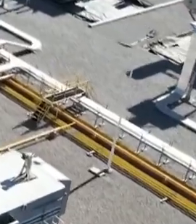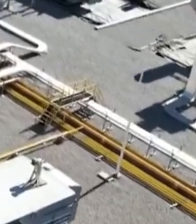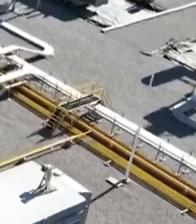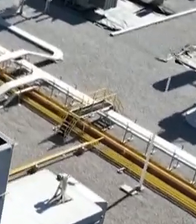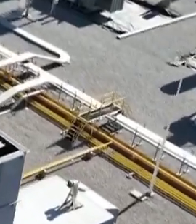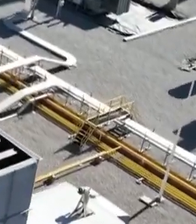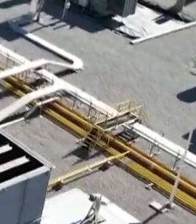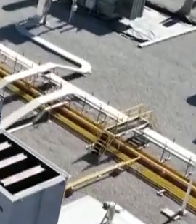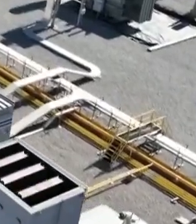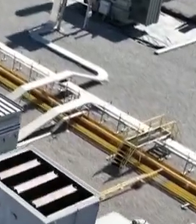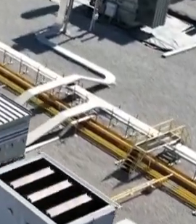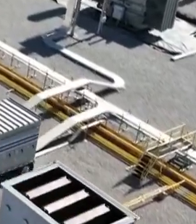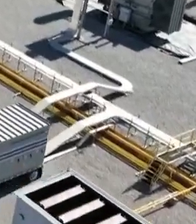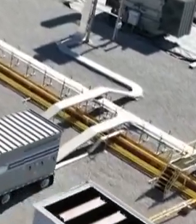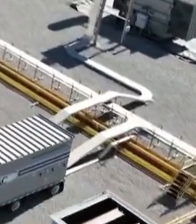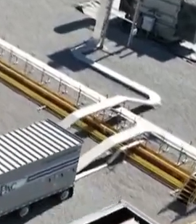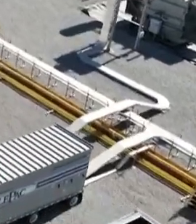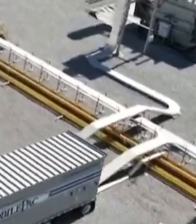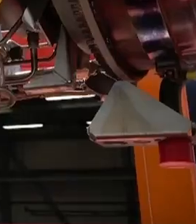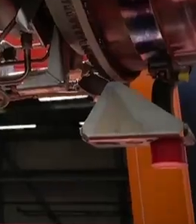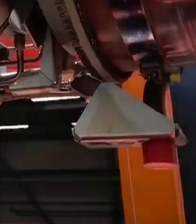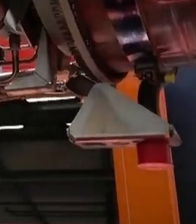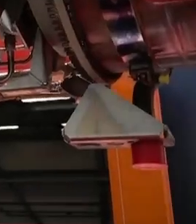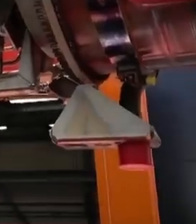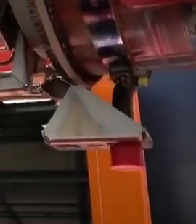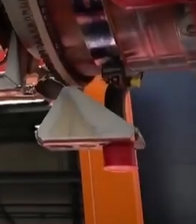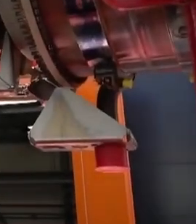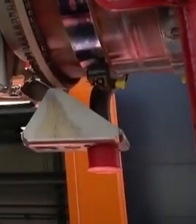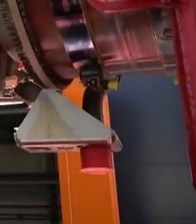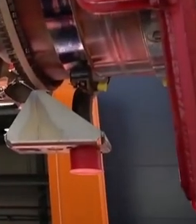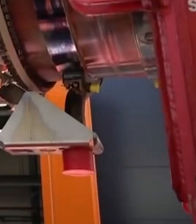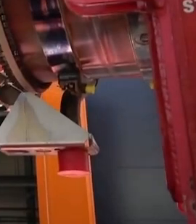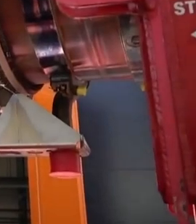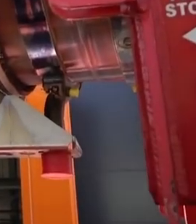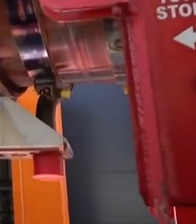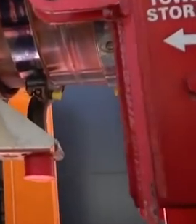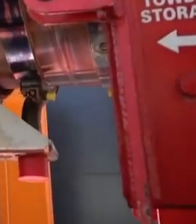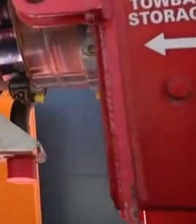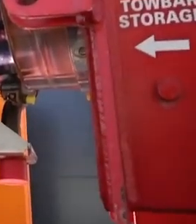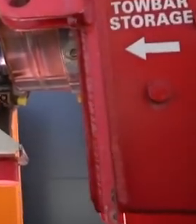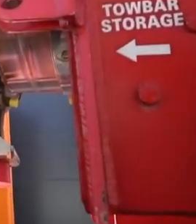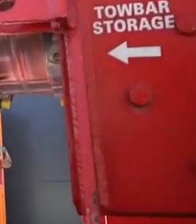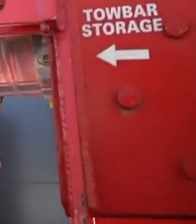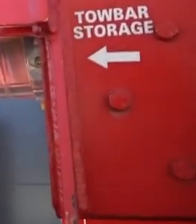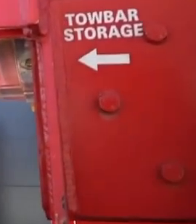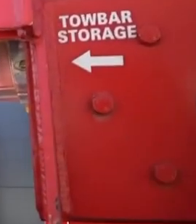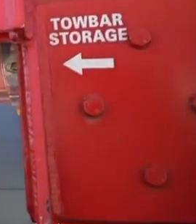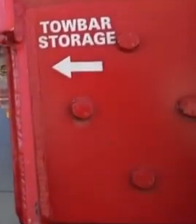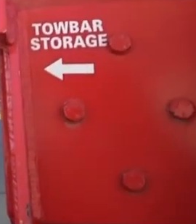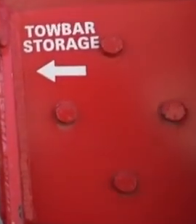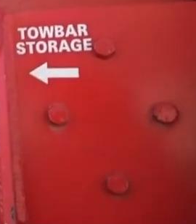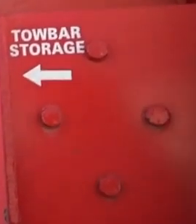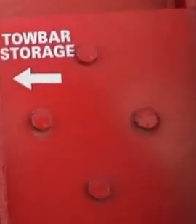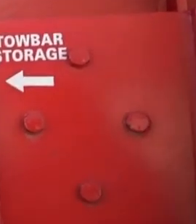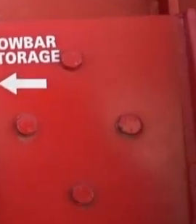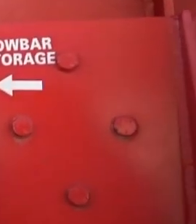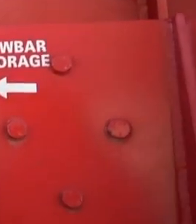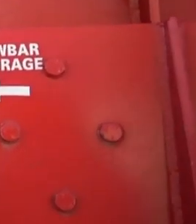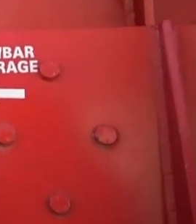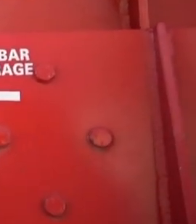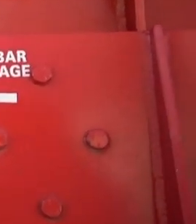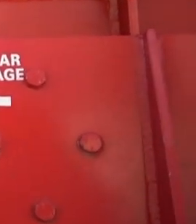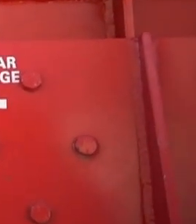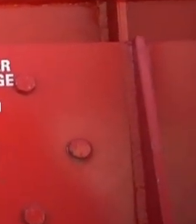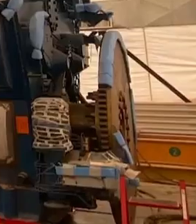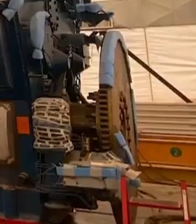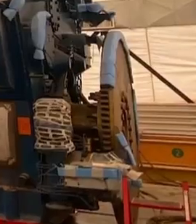Ortega, finalizada y en operación. Todas las centrales de ciclo combinado ya cuentan con el suministro en sitio de sus principales componentes